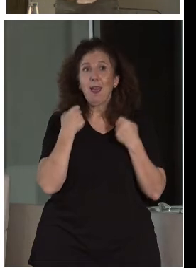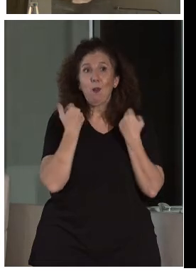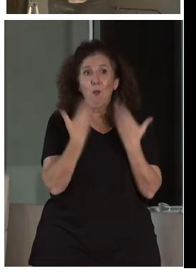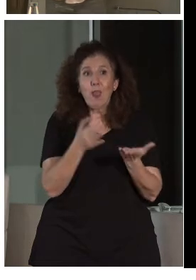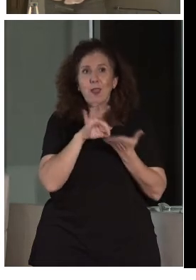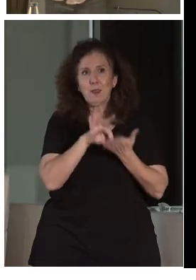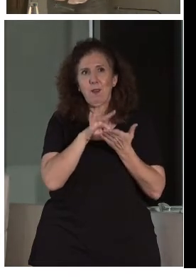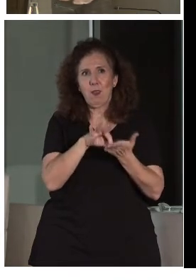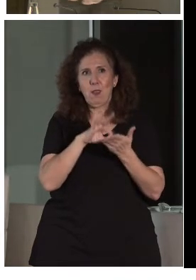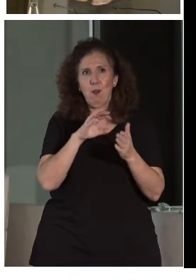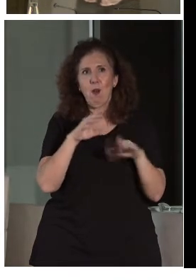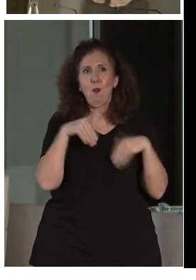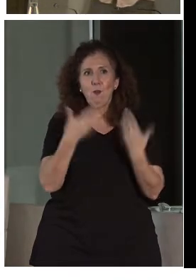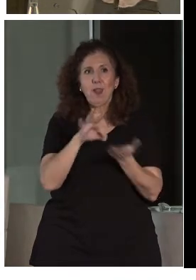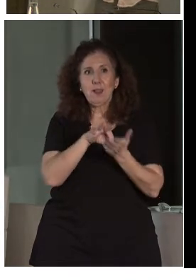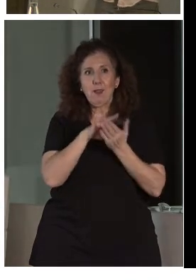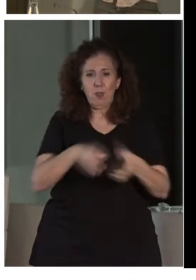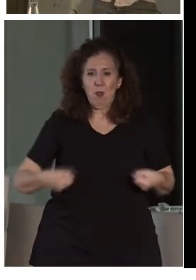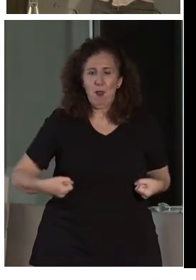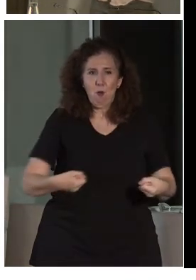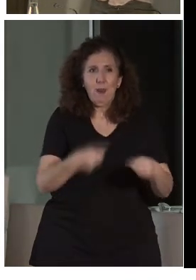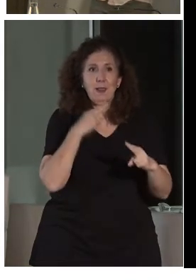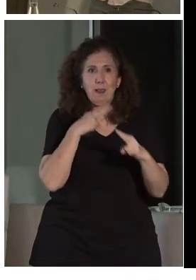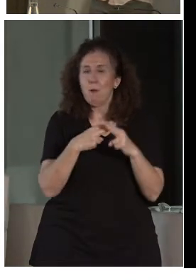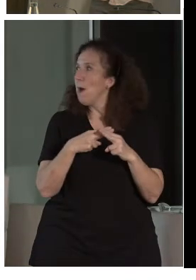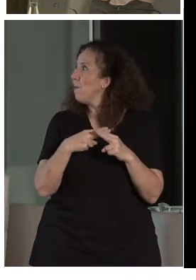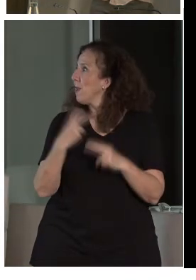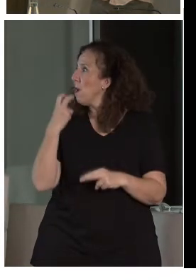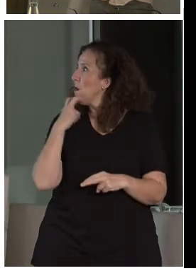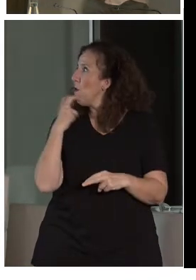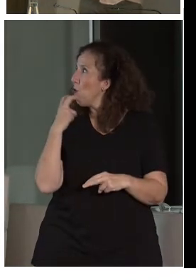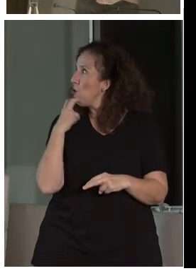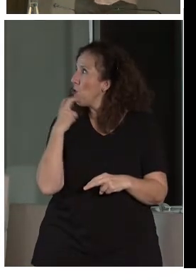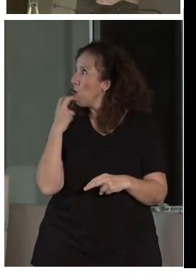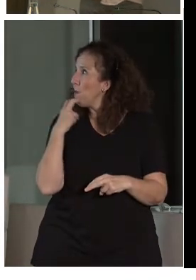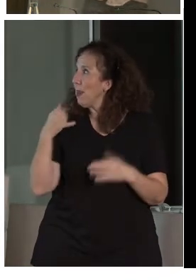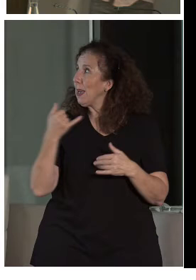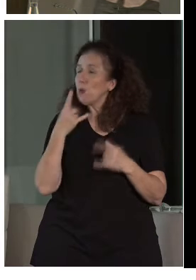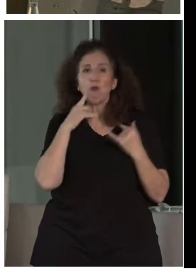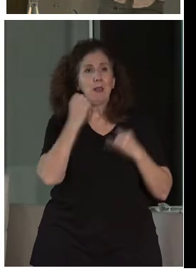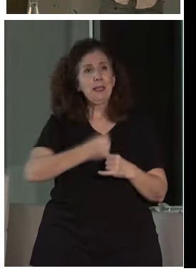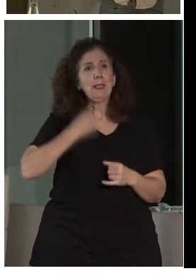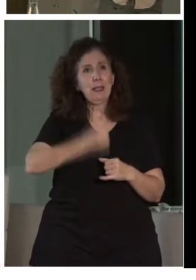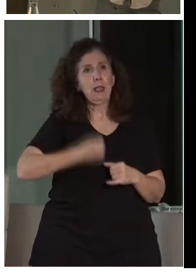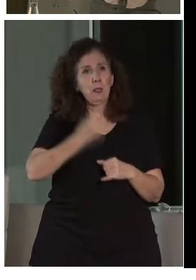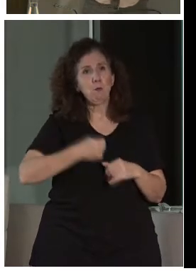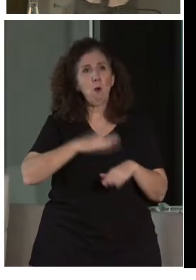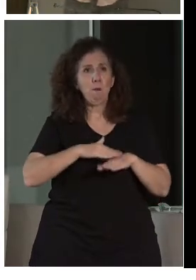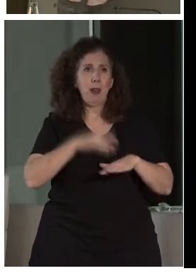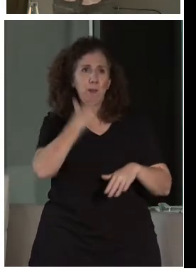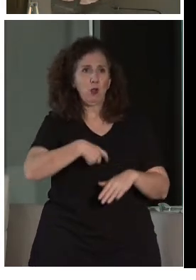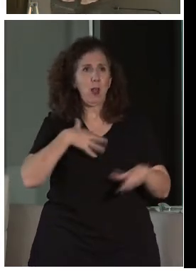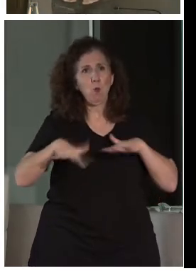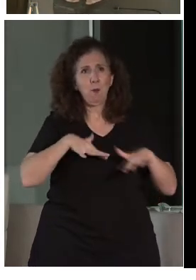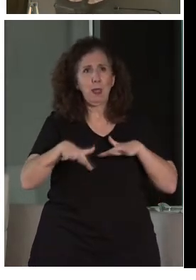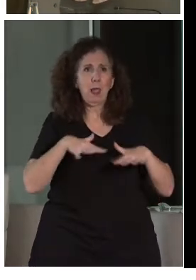el servicio de las Yolet. Esto se llama Gomera Guide y esto es lo que senderismo con movilidad reducida. O sea, es importantísimo pensar